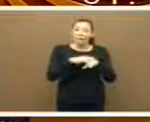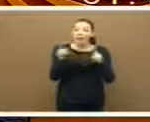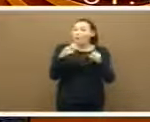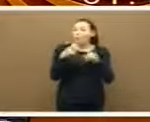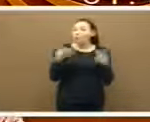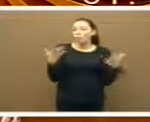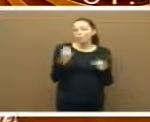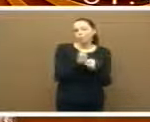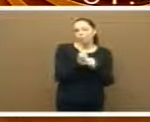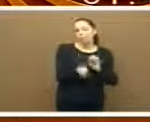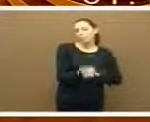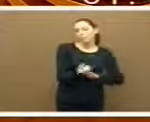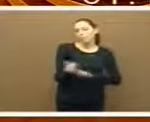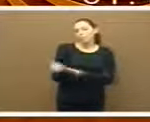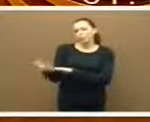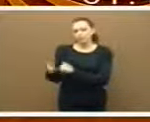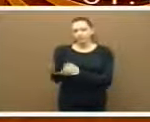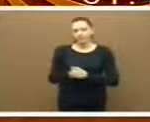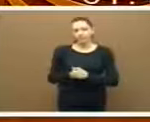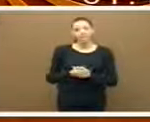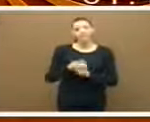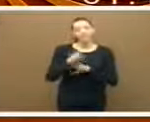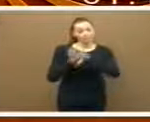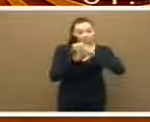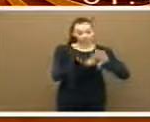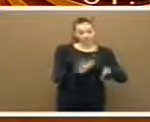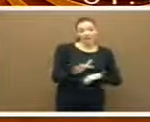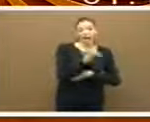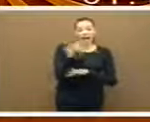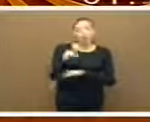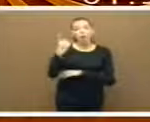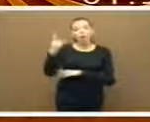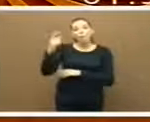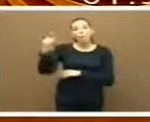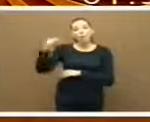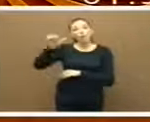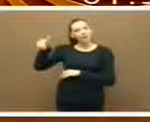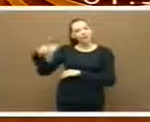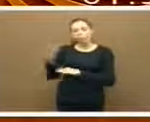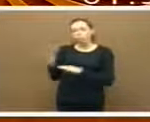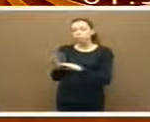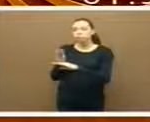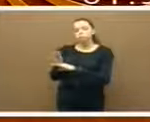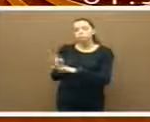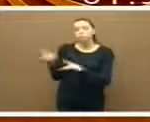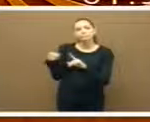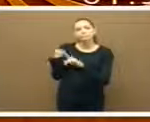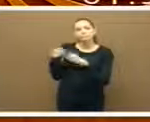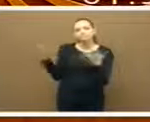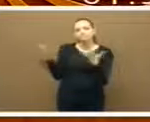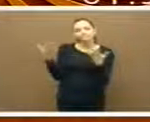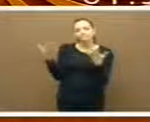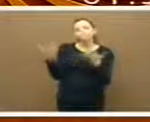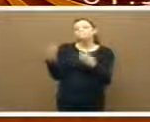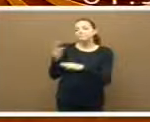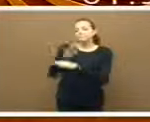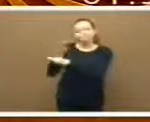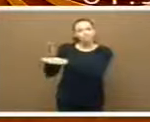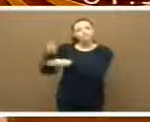municipios y entidades locales. Además, se habilita una partida de 1 millón de euros destinada únicamente a fomentar inversiones en municipios, a la que